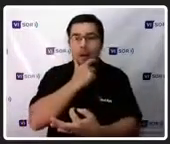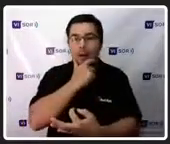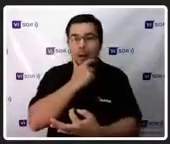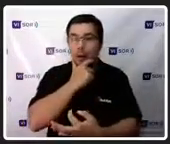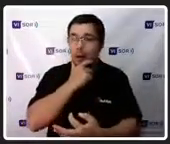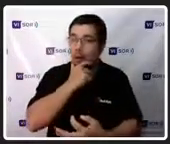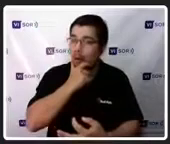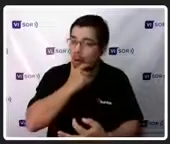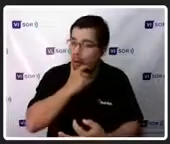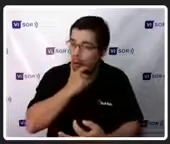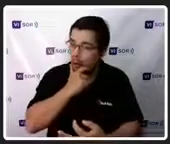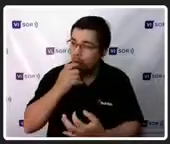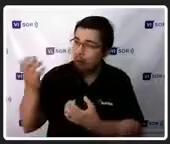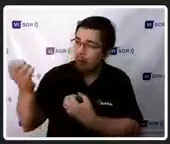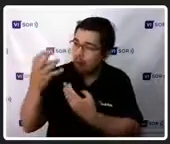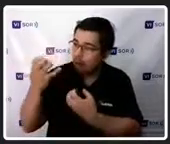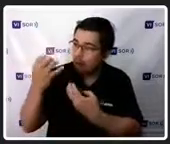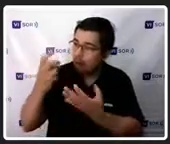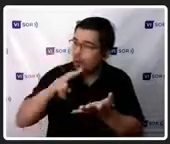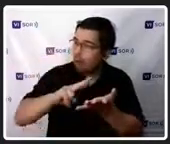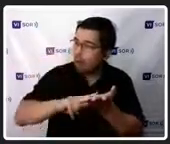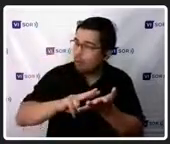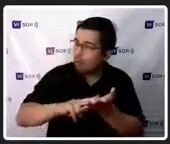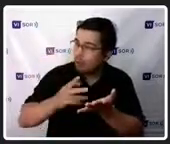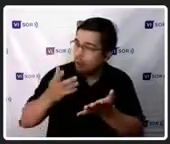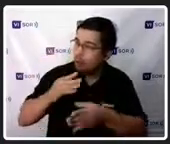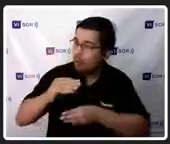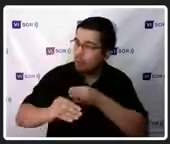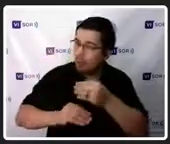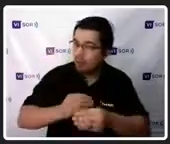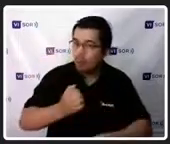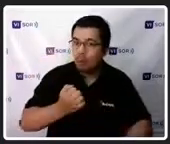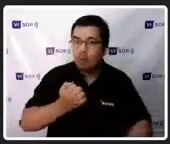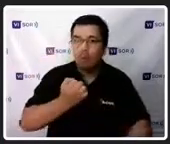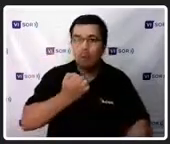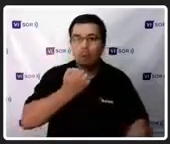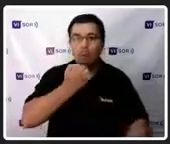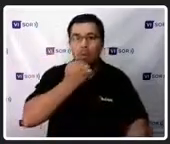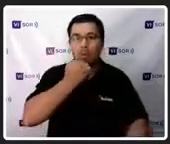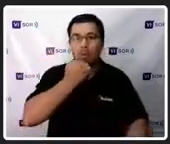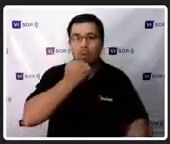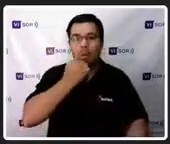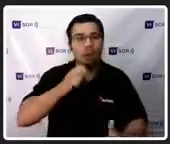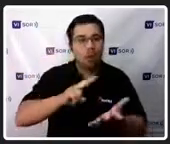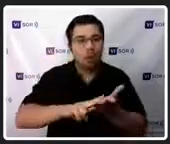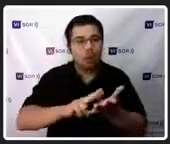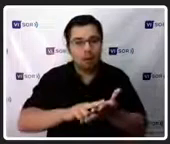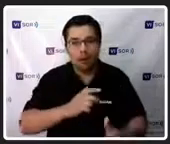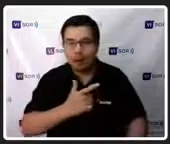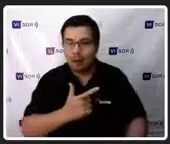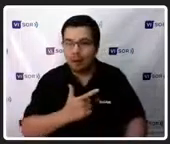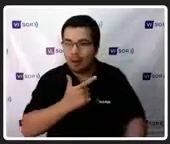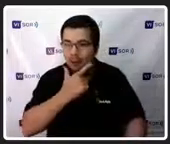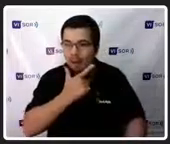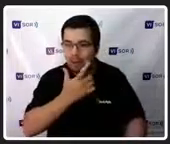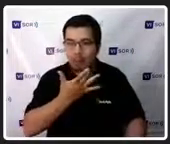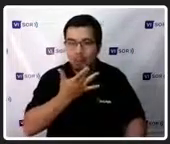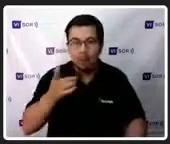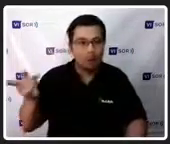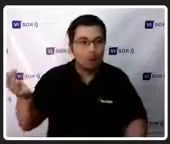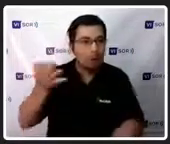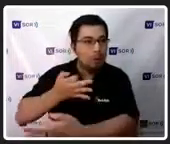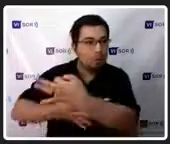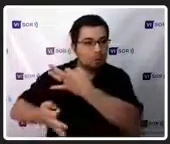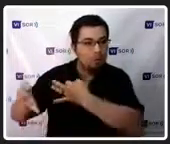si esto funciona. Y era, la verdad es que era bacán, ¿cachai? Porque ya ahí aplicando lo que te enseñan tus profes.